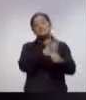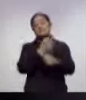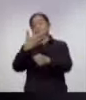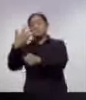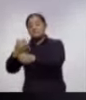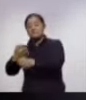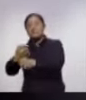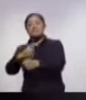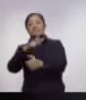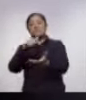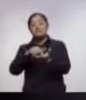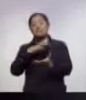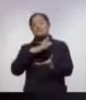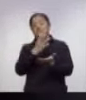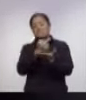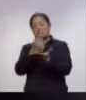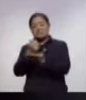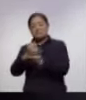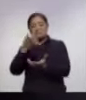pasa pegadito